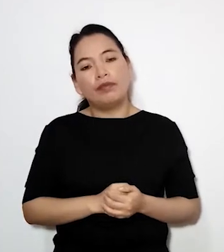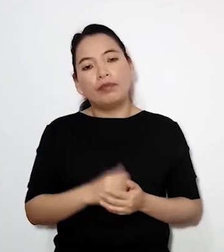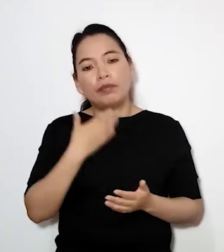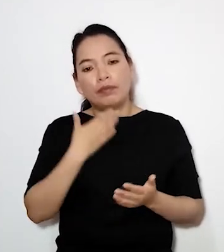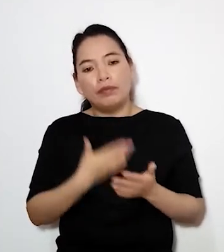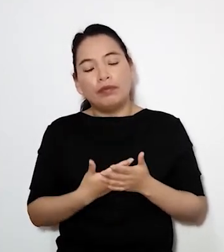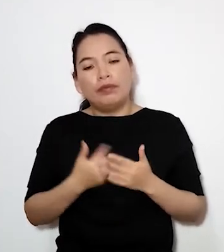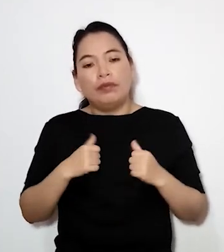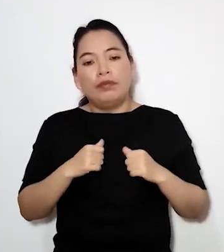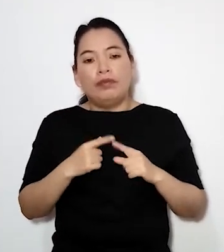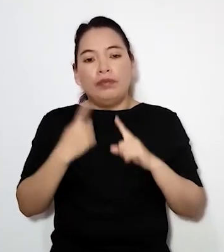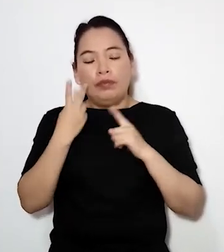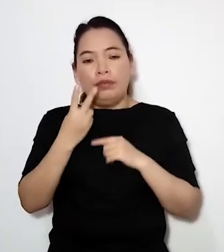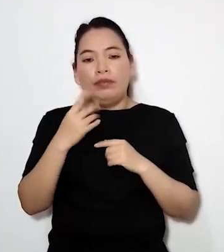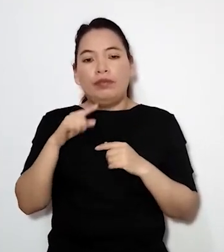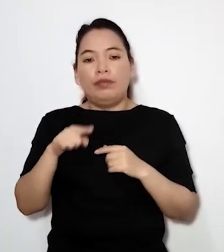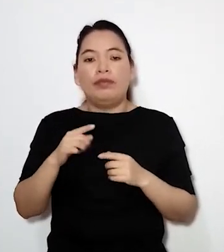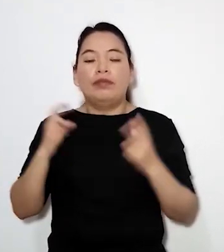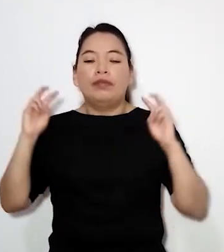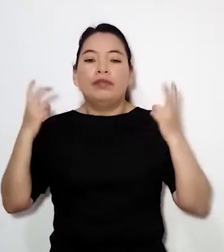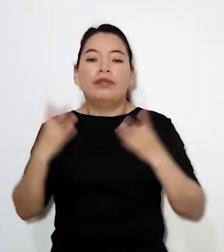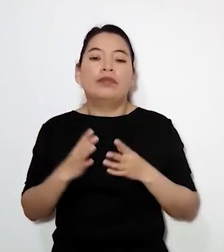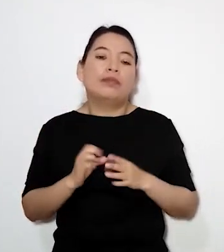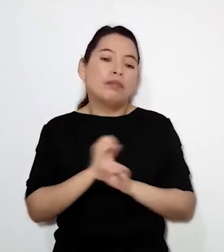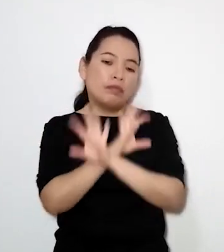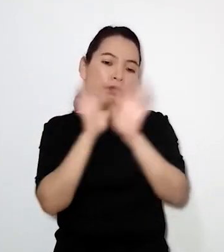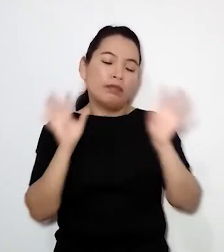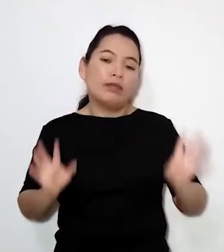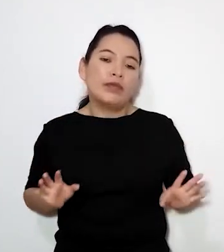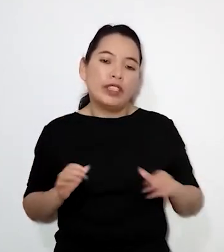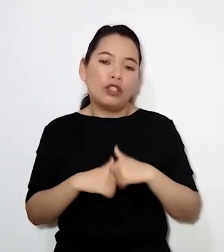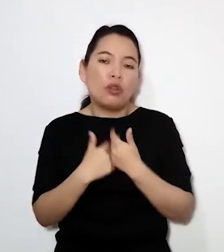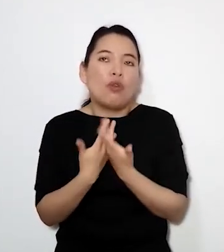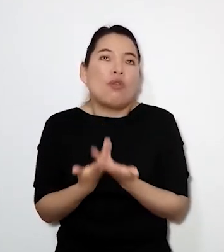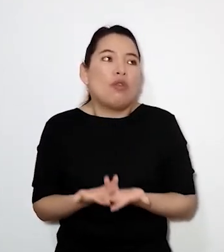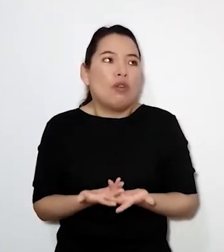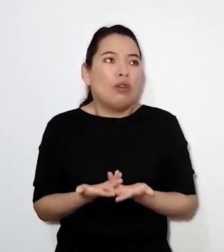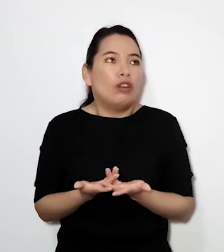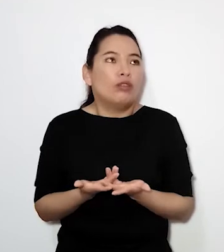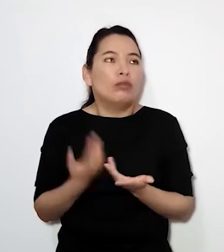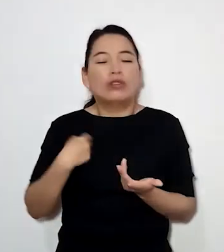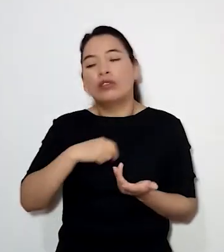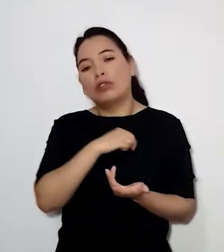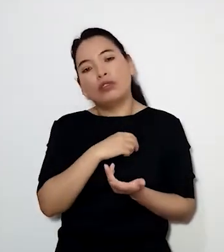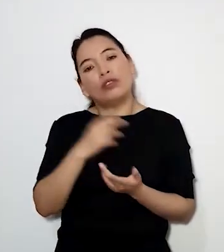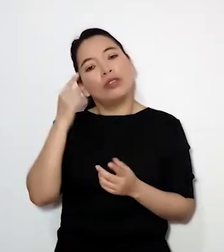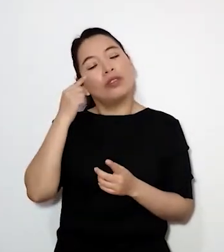e importante de cómo un enfoque en educación especial puede irse, digamos,